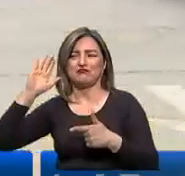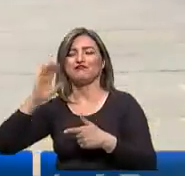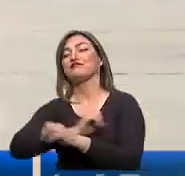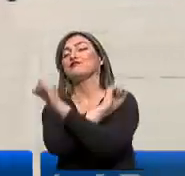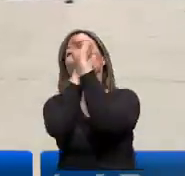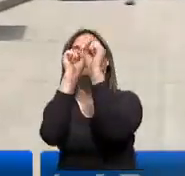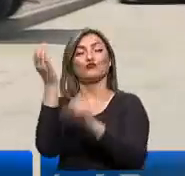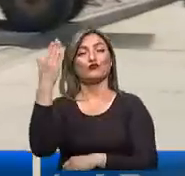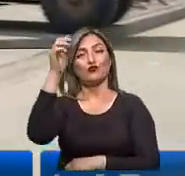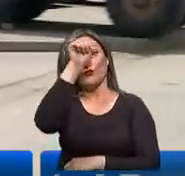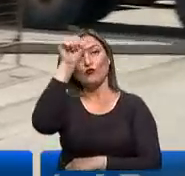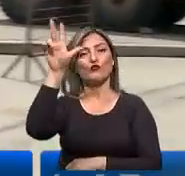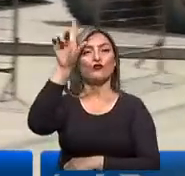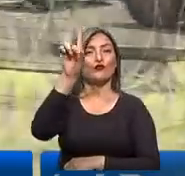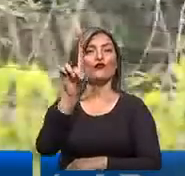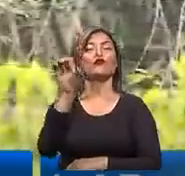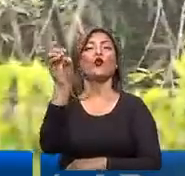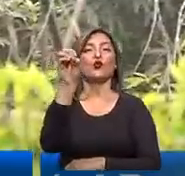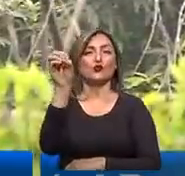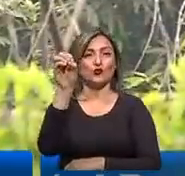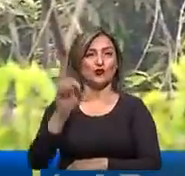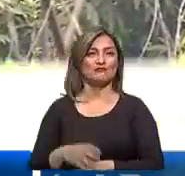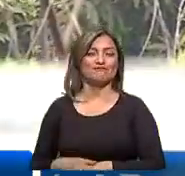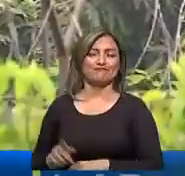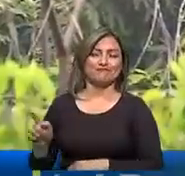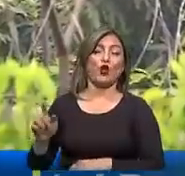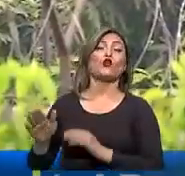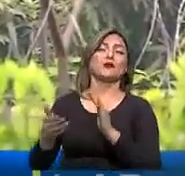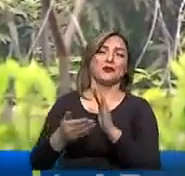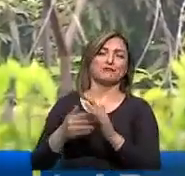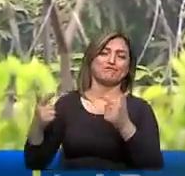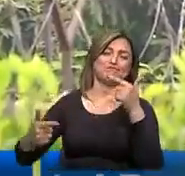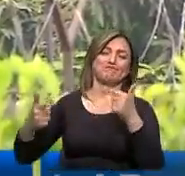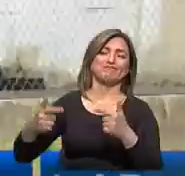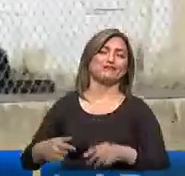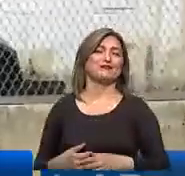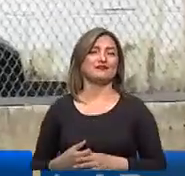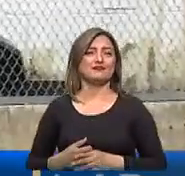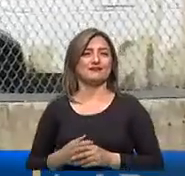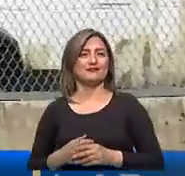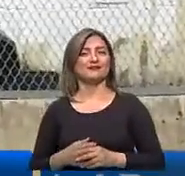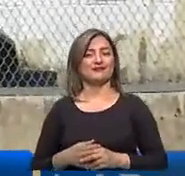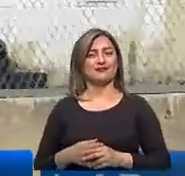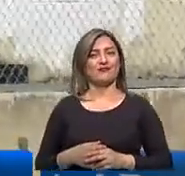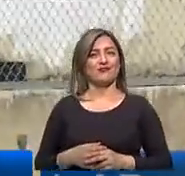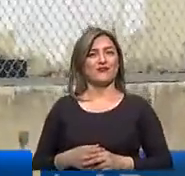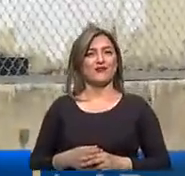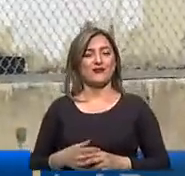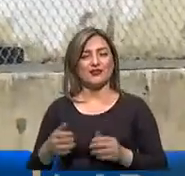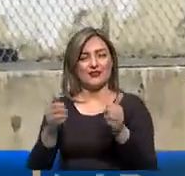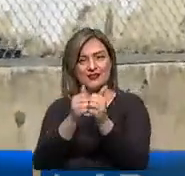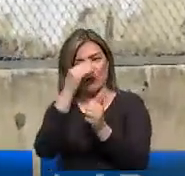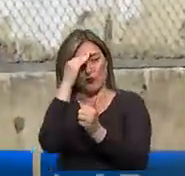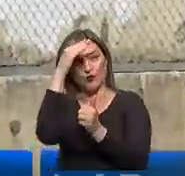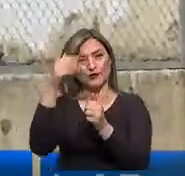la mañana del pasado domingo 31 de octubre. Todo apuntaba a que se trataba de una nueva reyerta. Lo usual, se movilizaron equipos